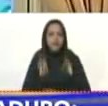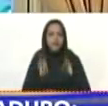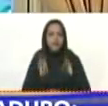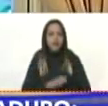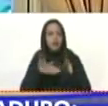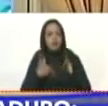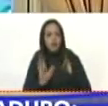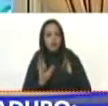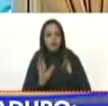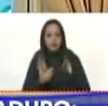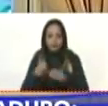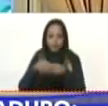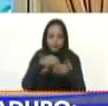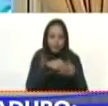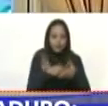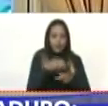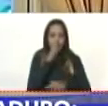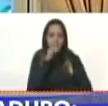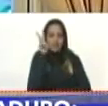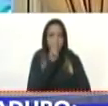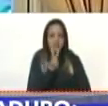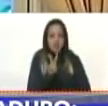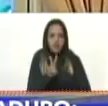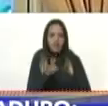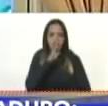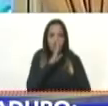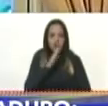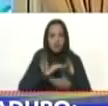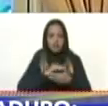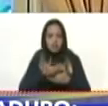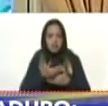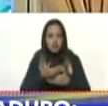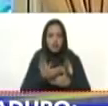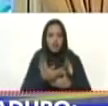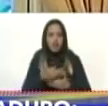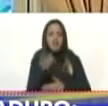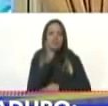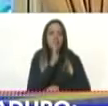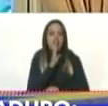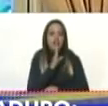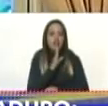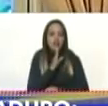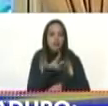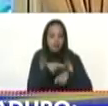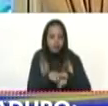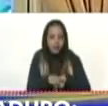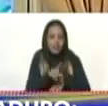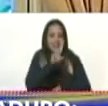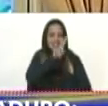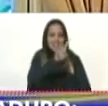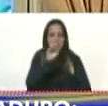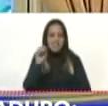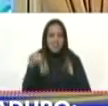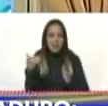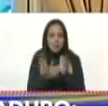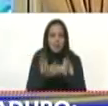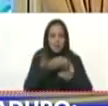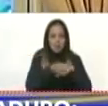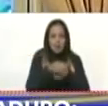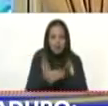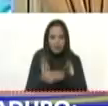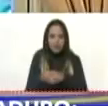invertir en el Banco de Venezuela, el Banco del Tesoro y el Banco Agrícola 100.000 petros para